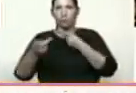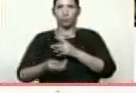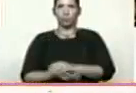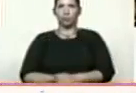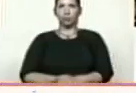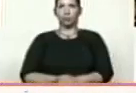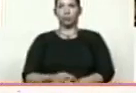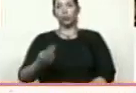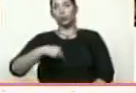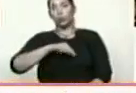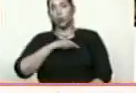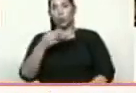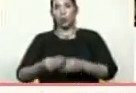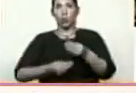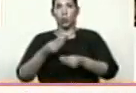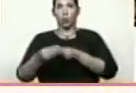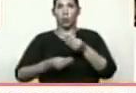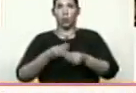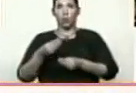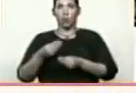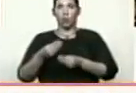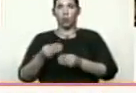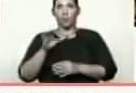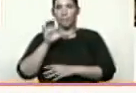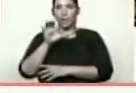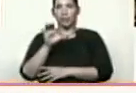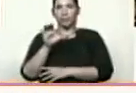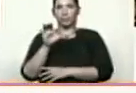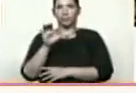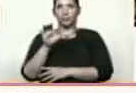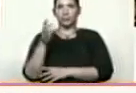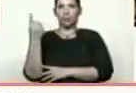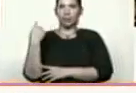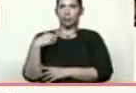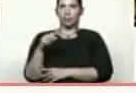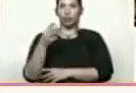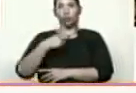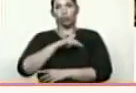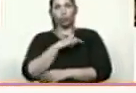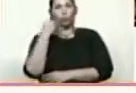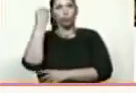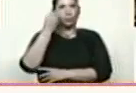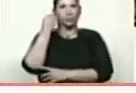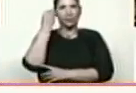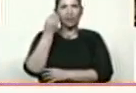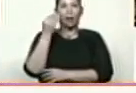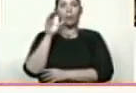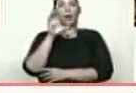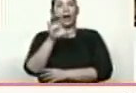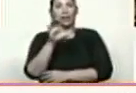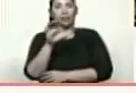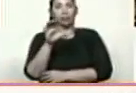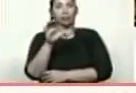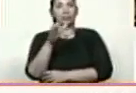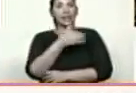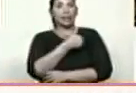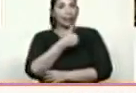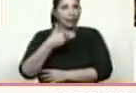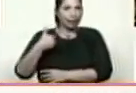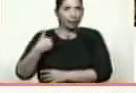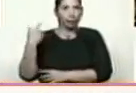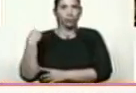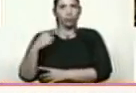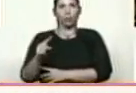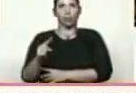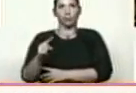Nosotros hicimos aquí no el país que teníamos. Nosotros tratamos de hacer el país que queríamos. Y el país